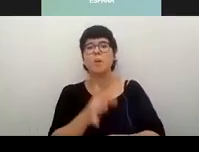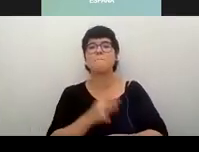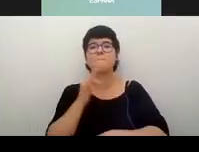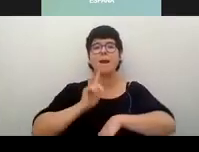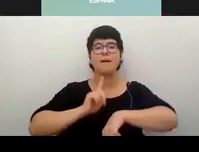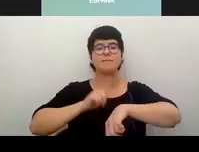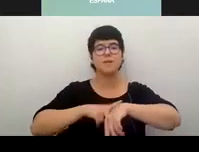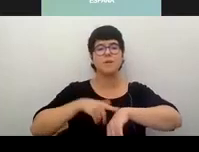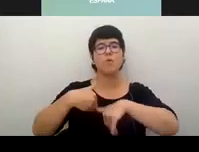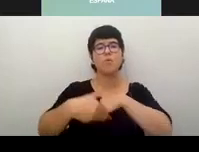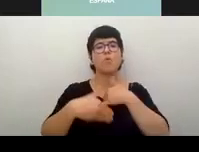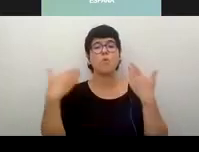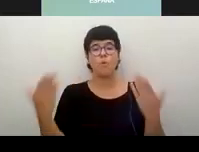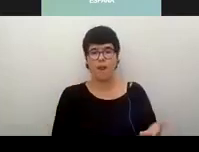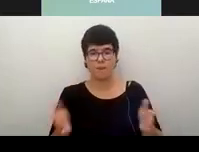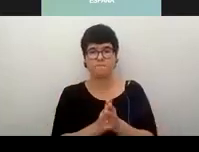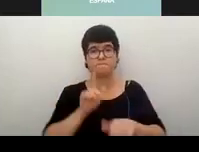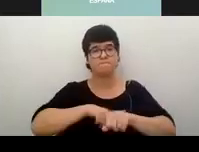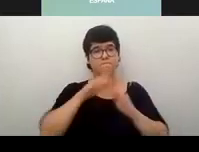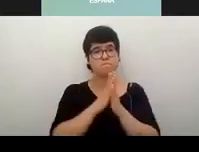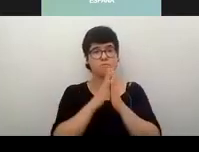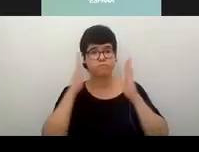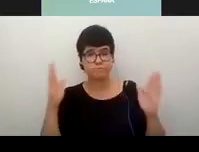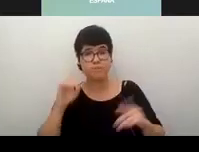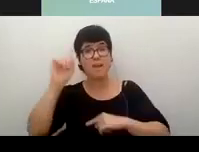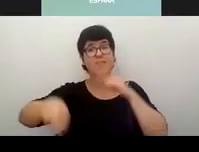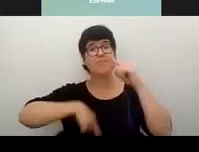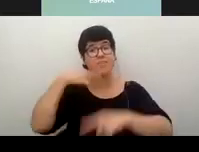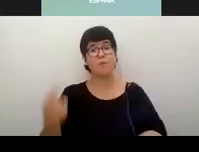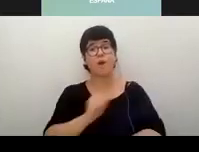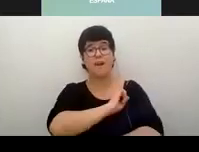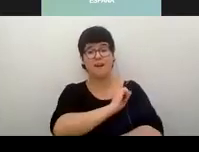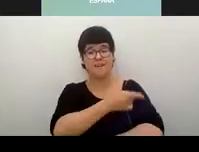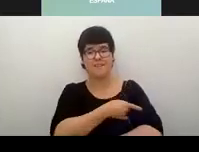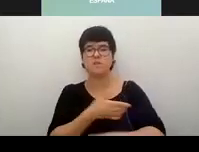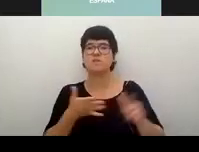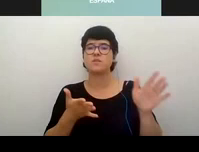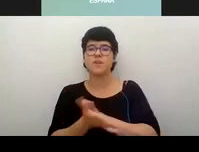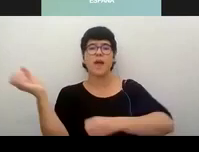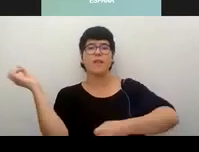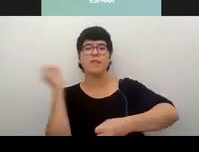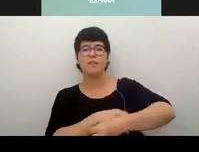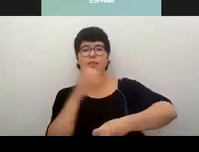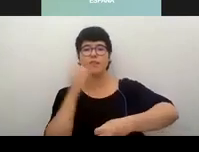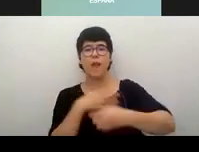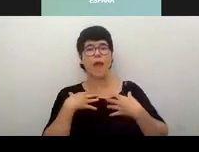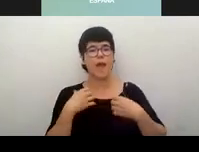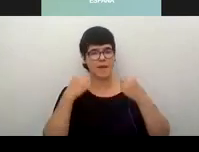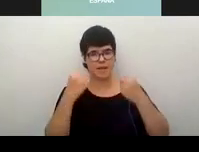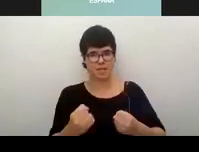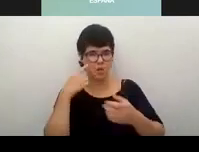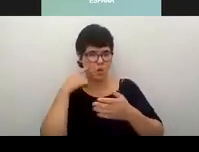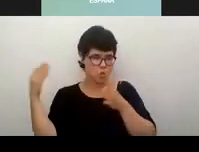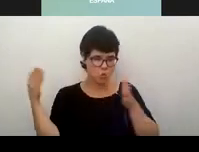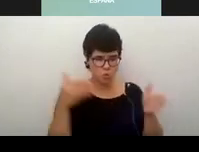realizar, y después del ejercicio todo está volcado en la recuperación de los depósitos energéticos, es decir, sabéis que el